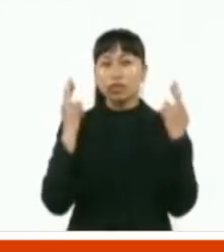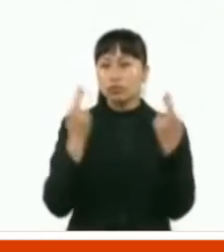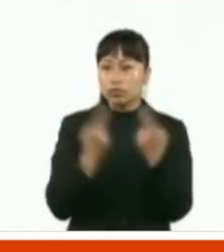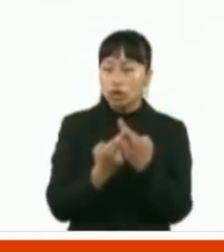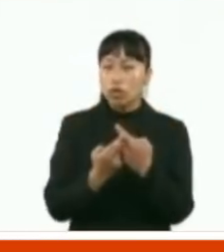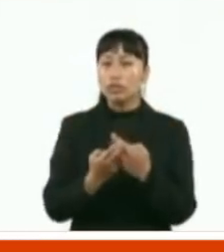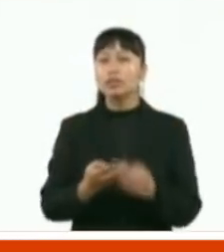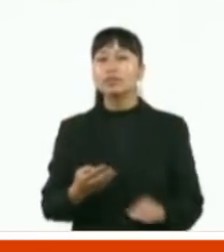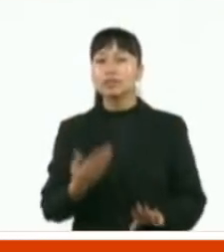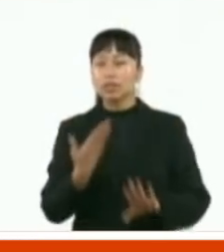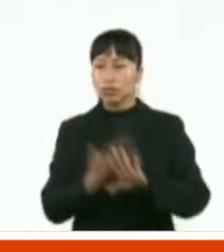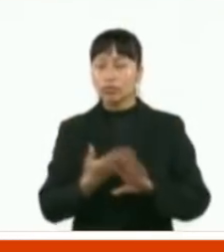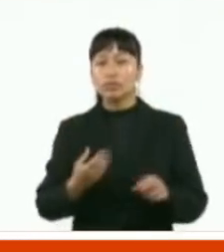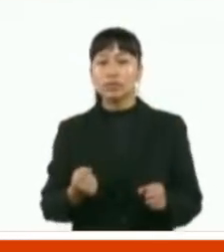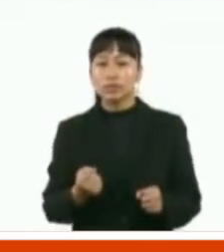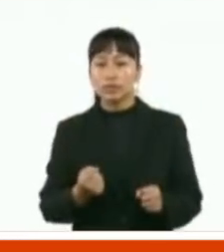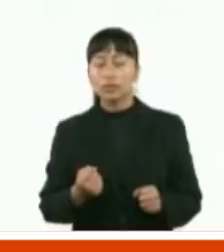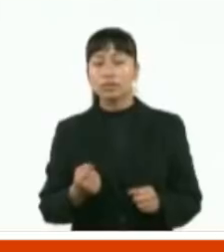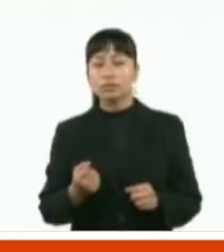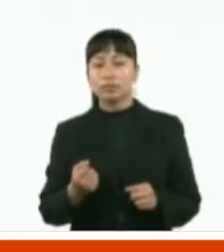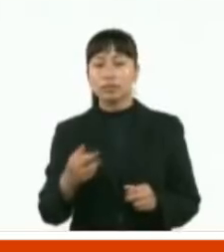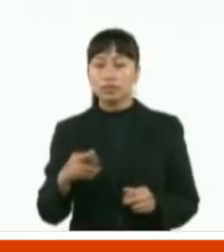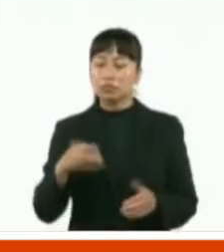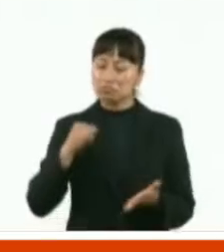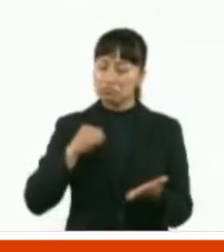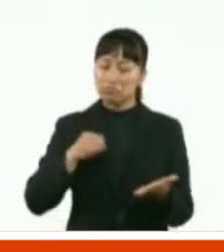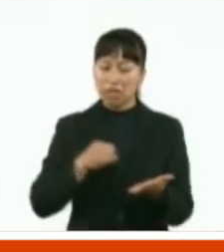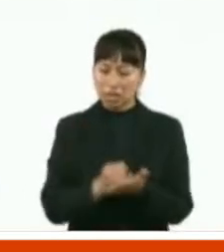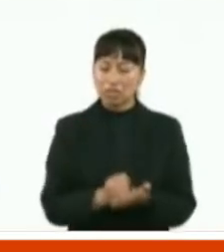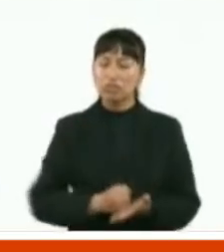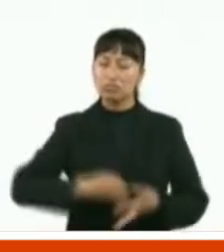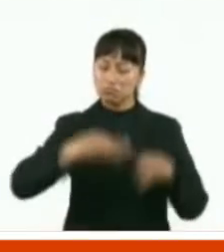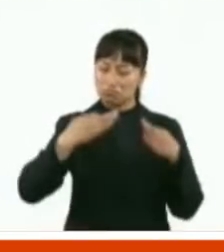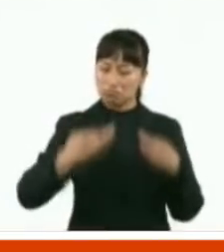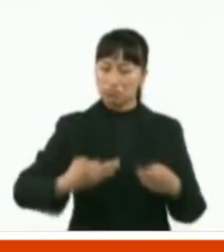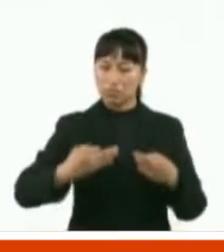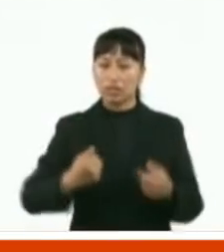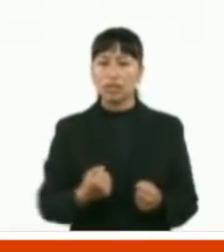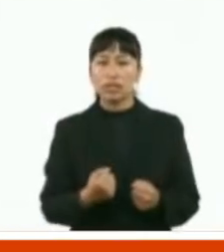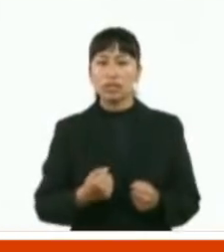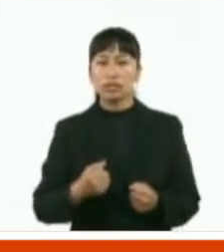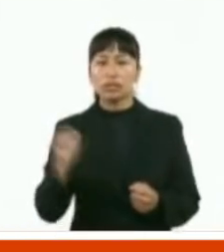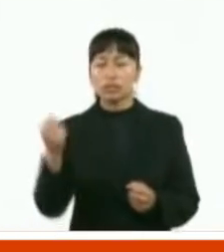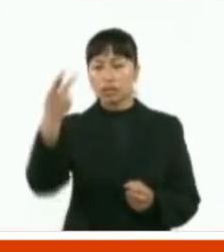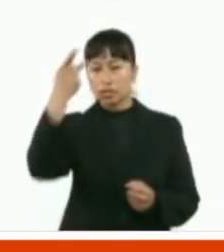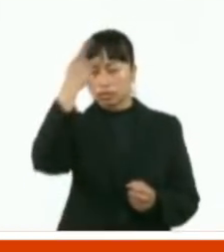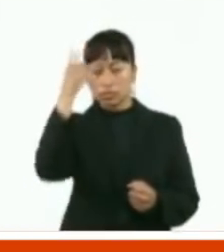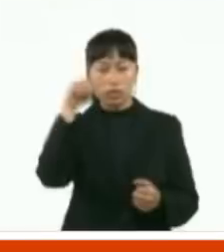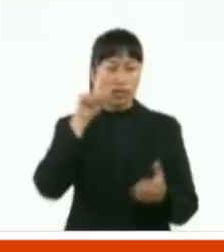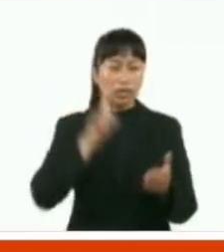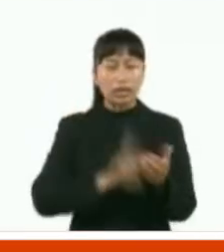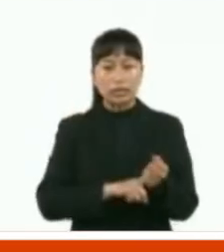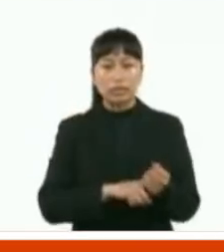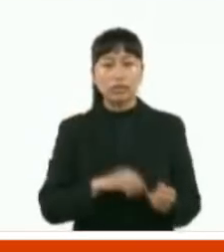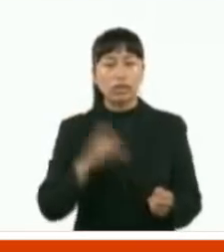nacional, y haber mostrado la entereza y decisión de autorrecluirse en San Luis Potosí cuando el líder